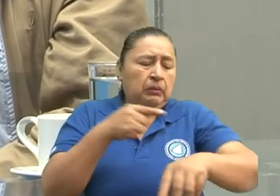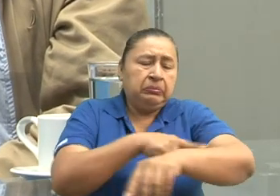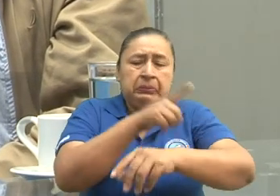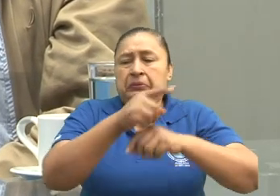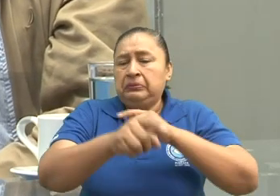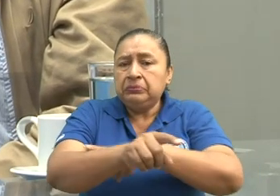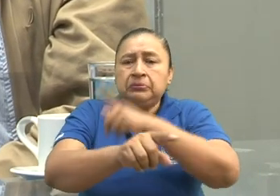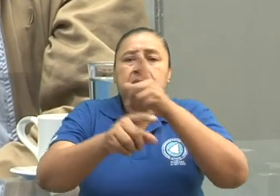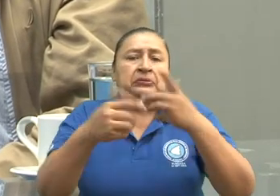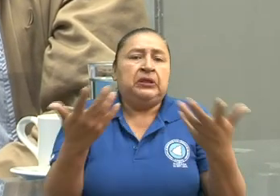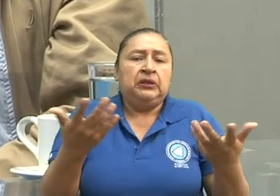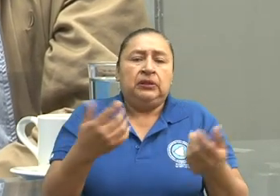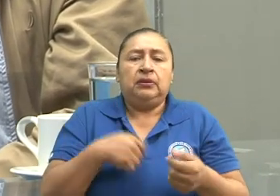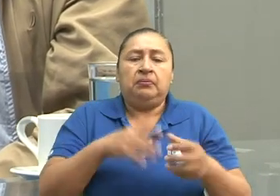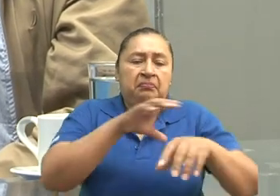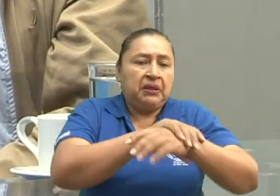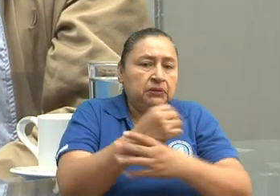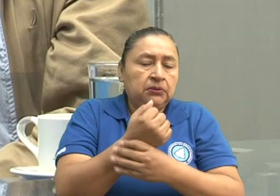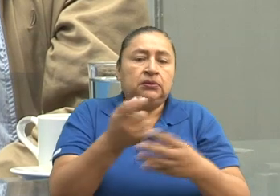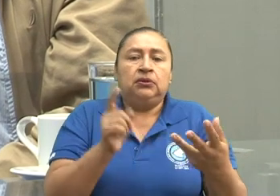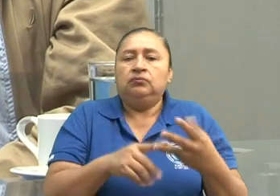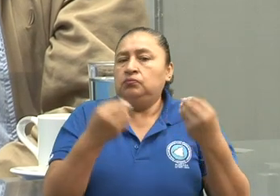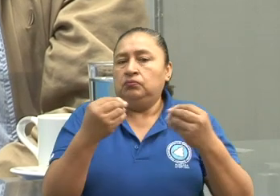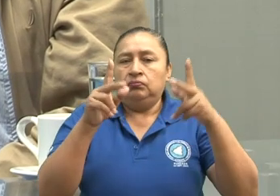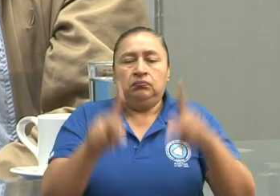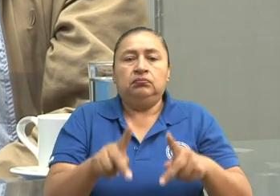heridos, de encarcelados, ¿verdad?